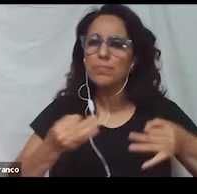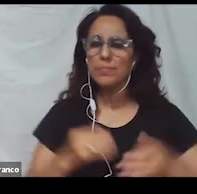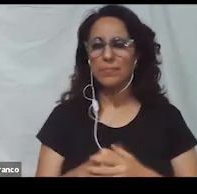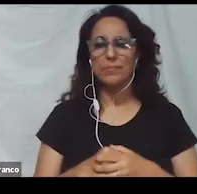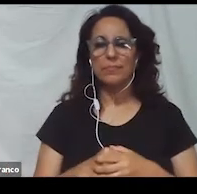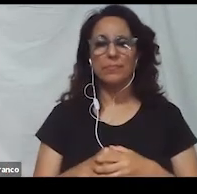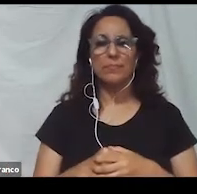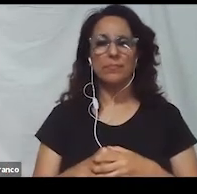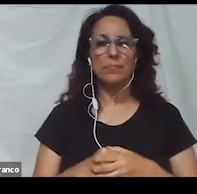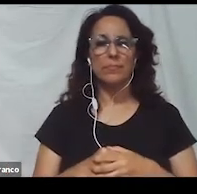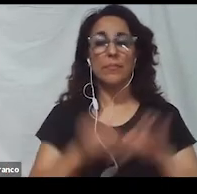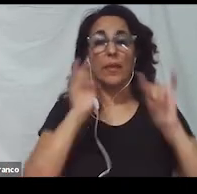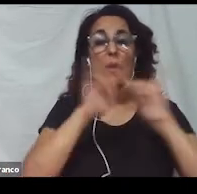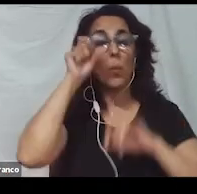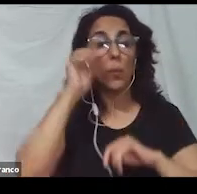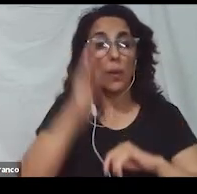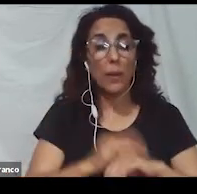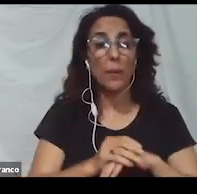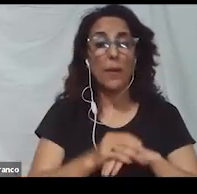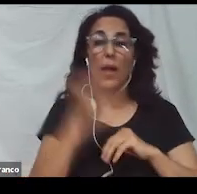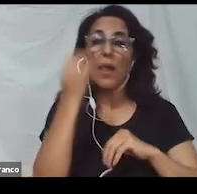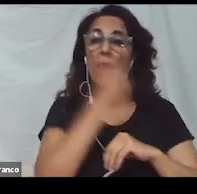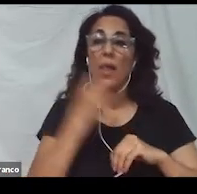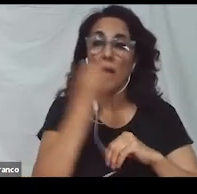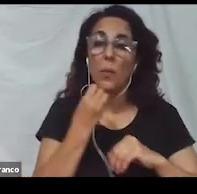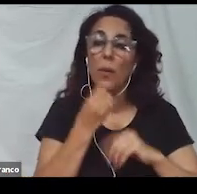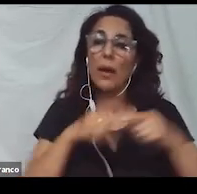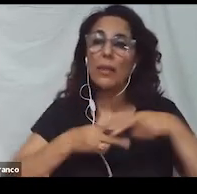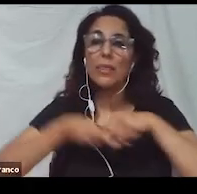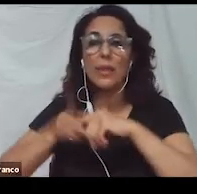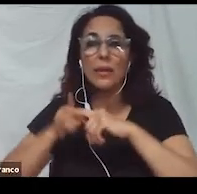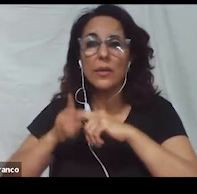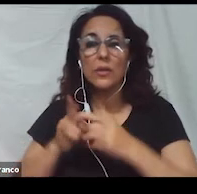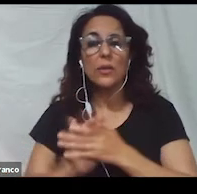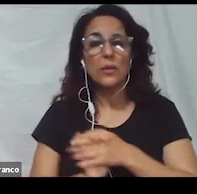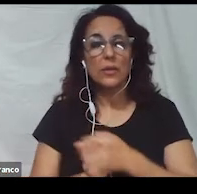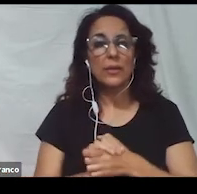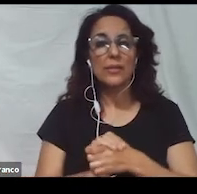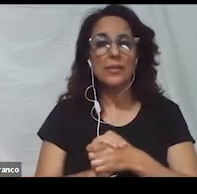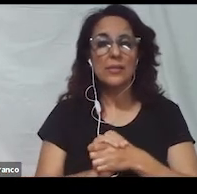¿Ok? Así como en la web hay lenguajes y tecnologías que permiten